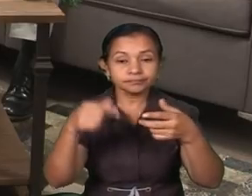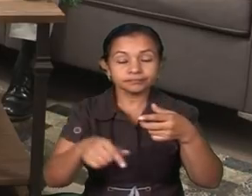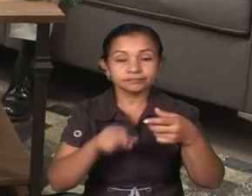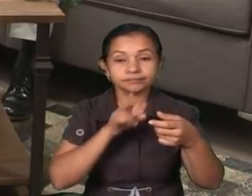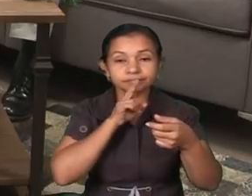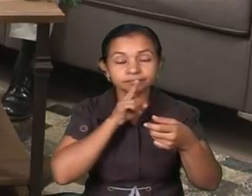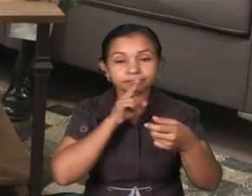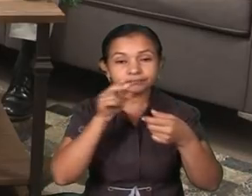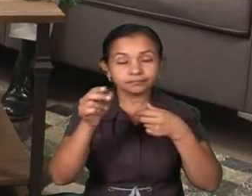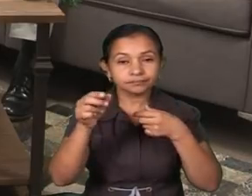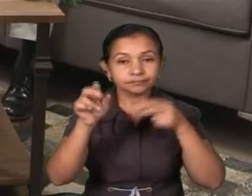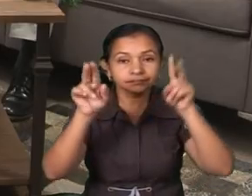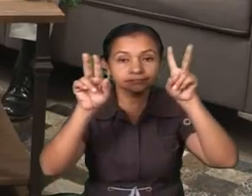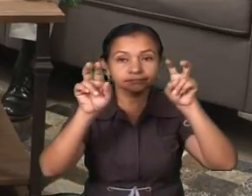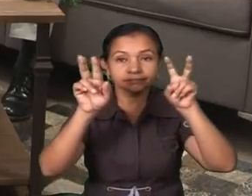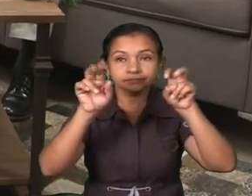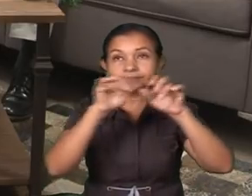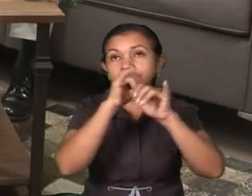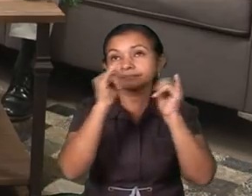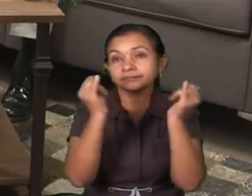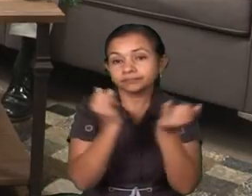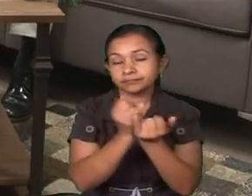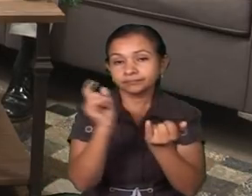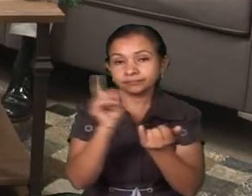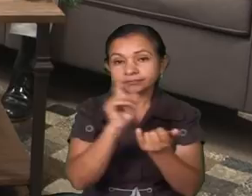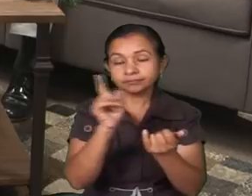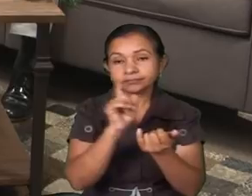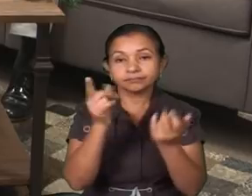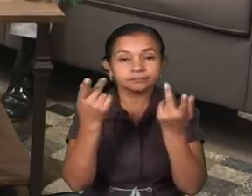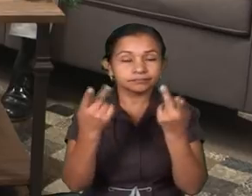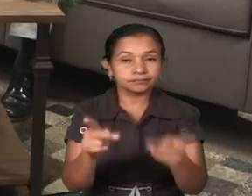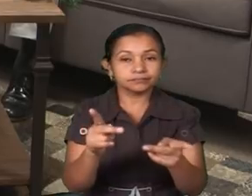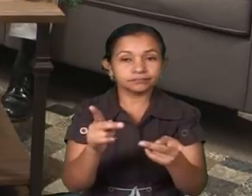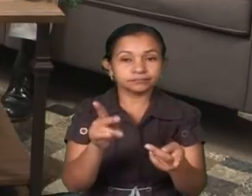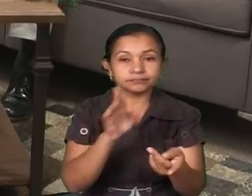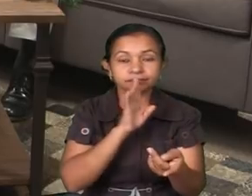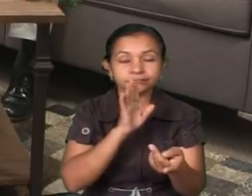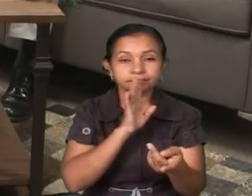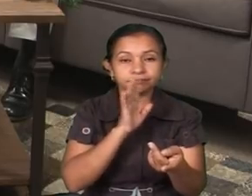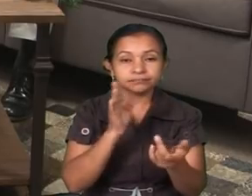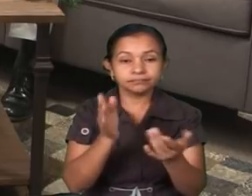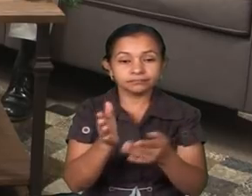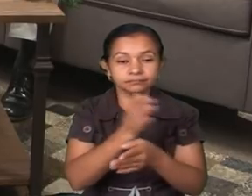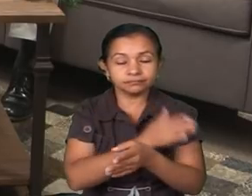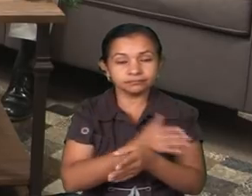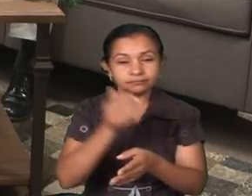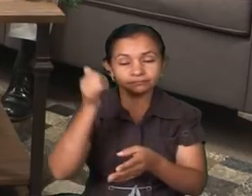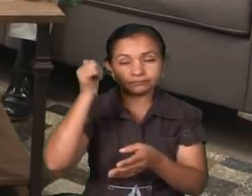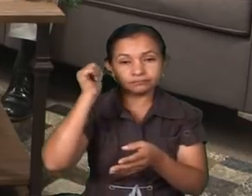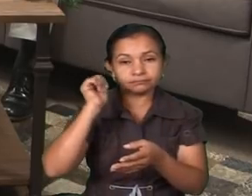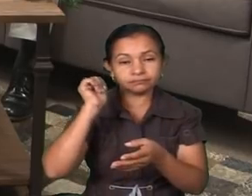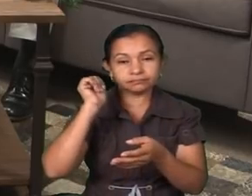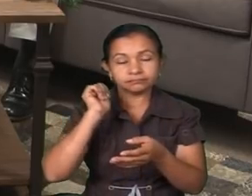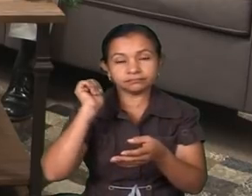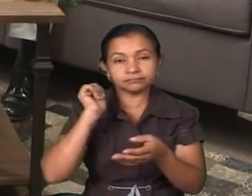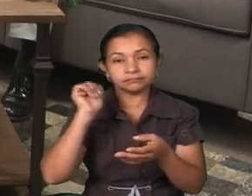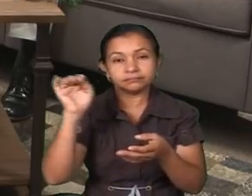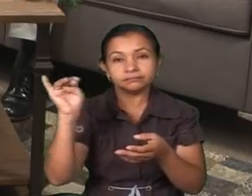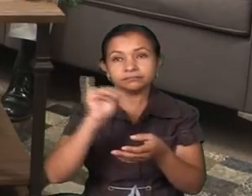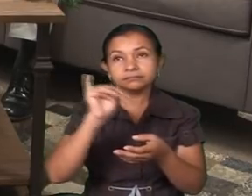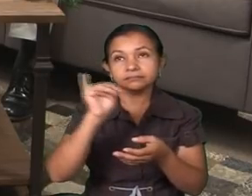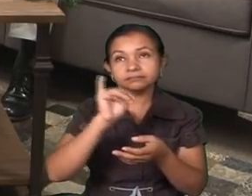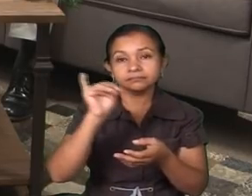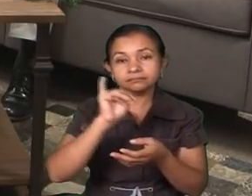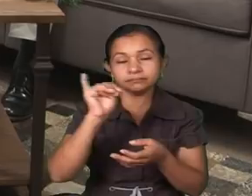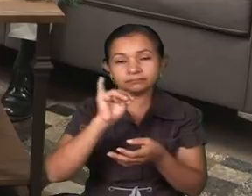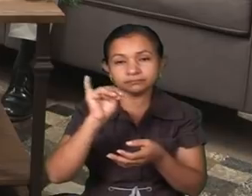tema reciente en la agenda internacional, toma bastante revuelo a partir de lo que ocurrió el día de ayer, miércoles 5 de